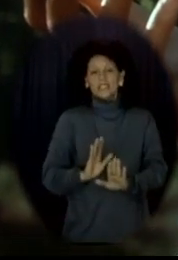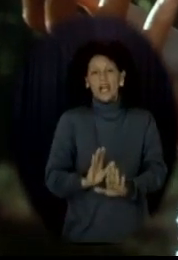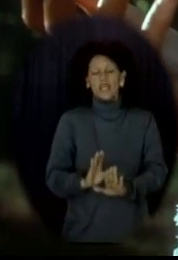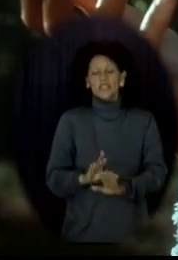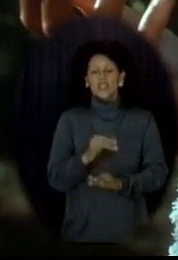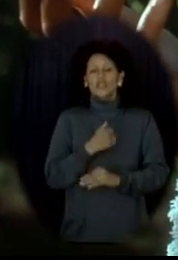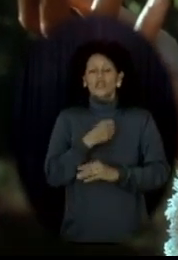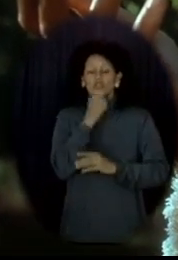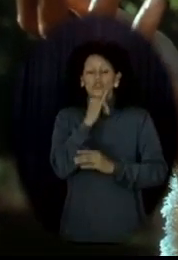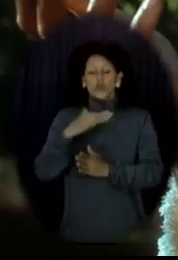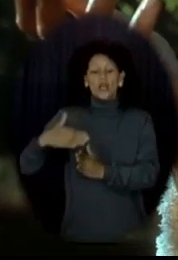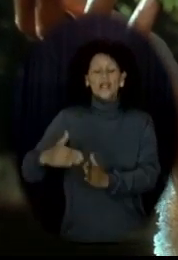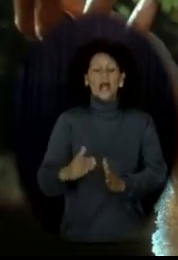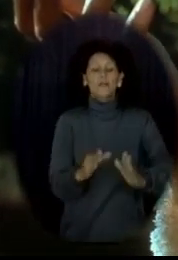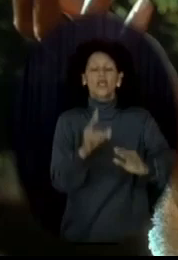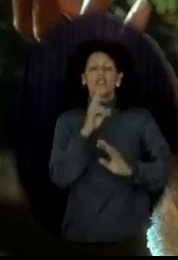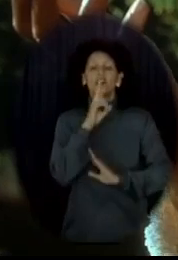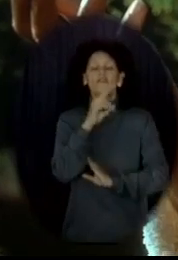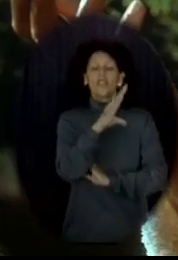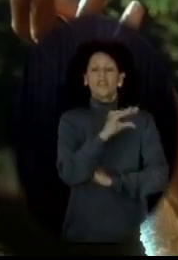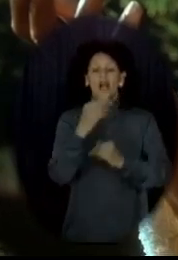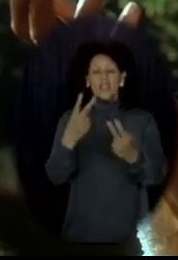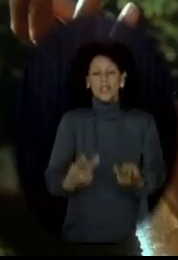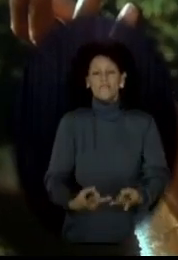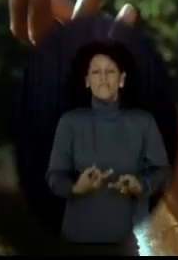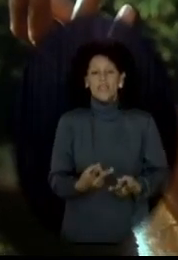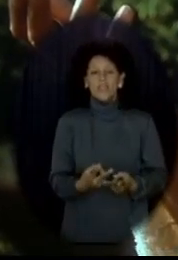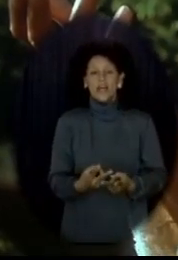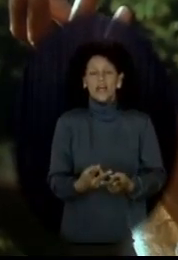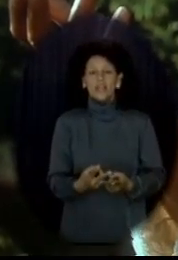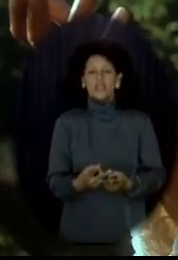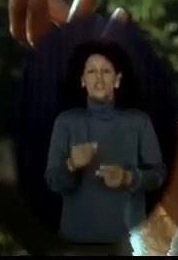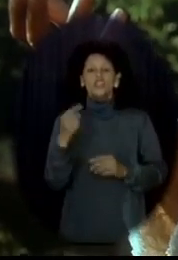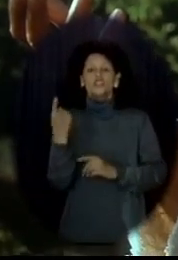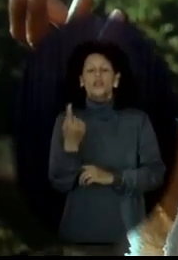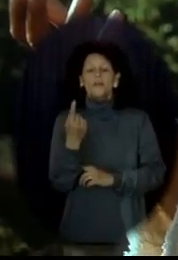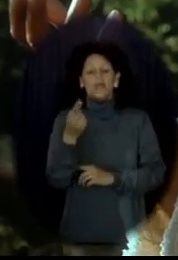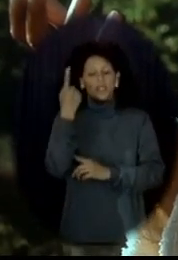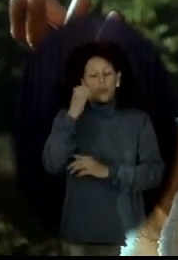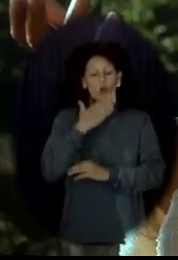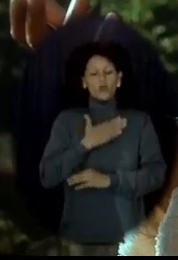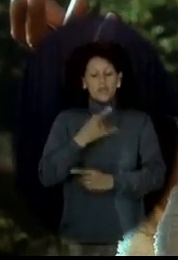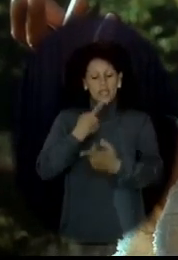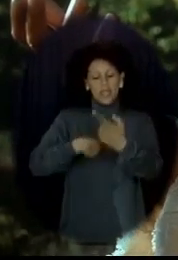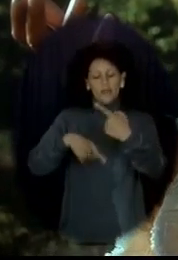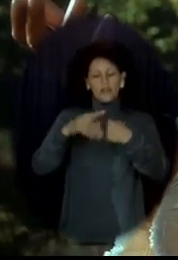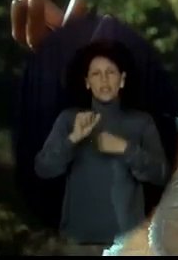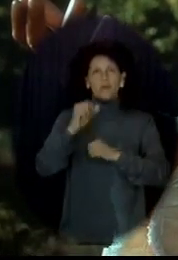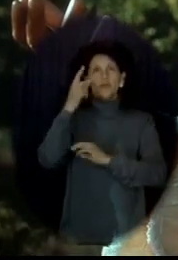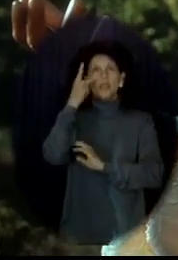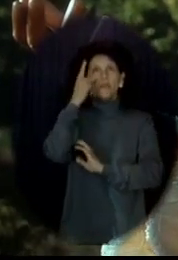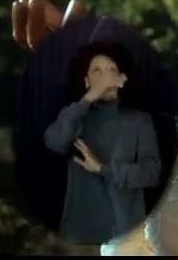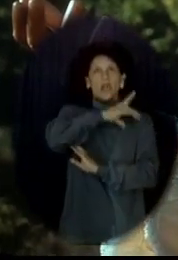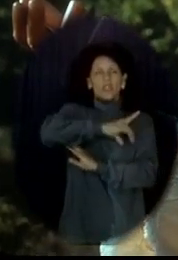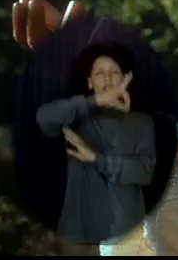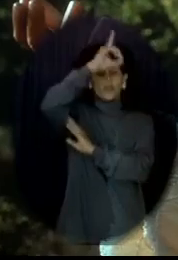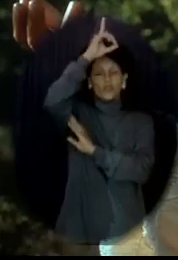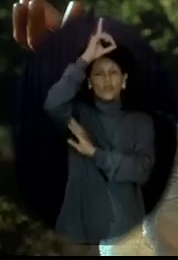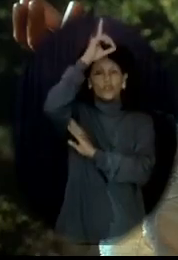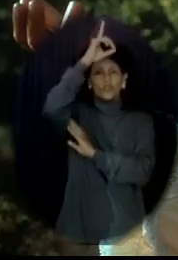haré descansar. Yo soy el camino, la verdad y la vida. Solamente por mí se puede llegar al Padre.